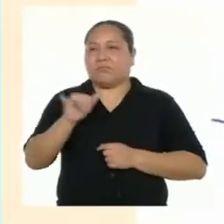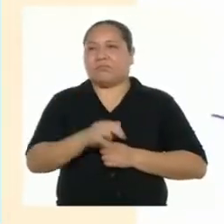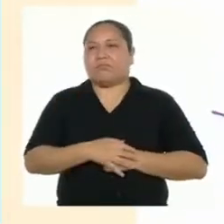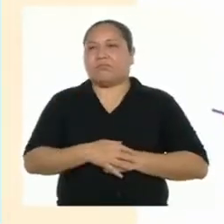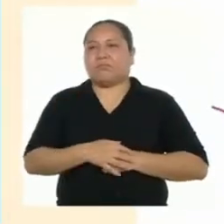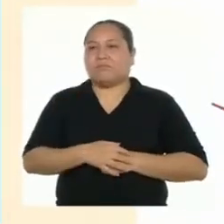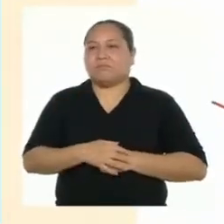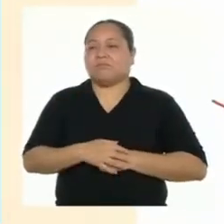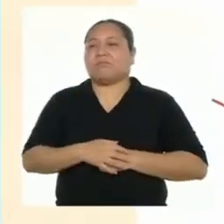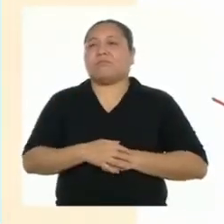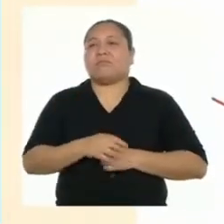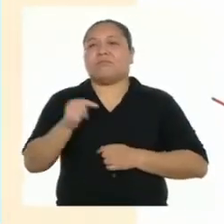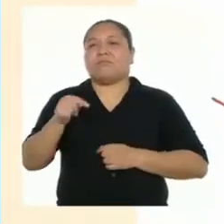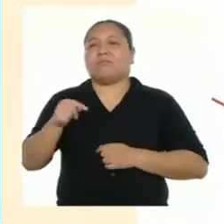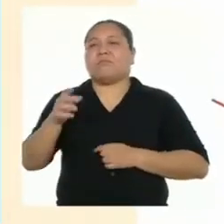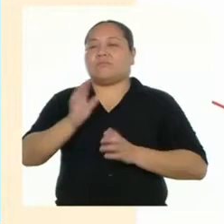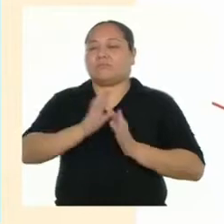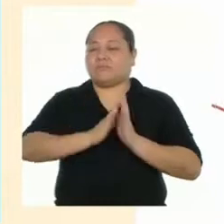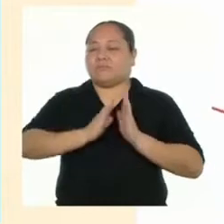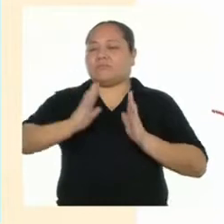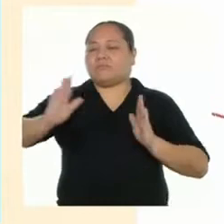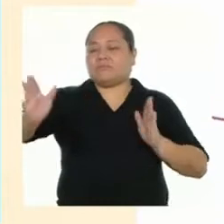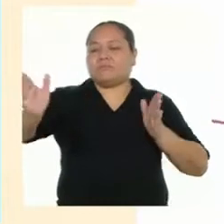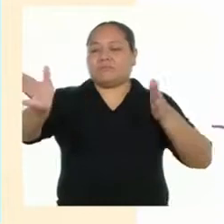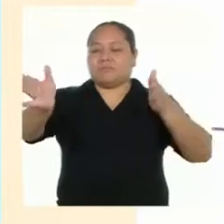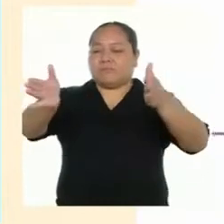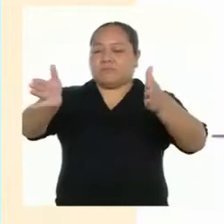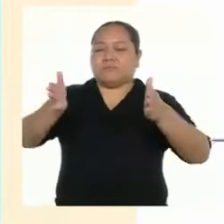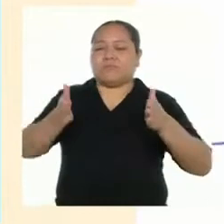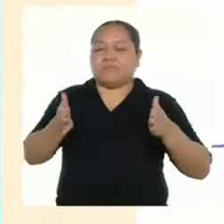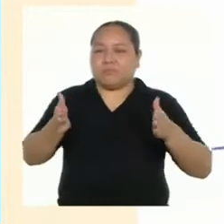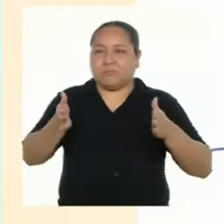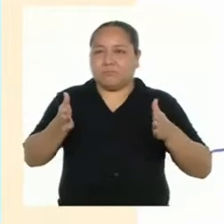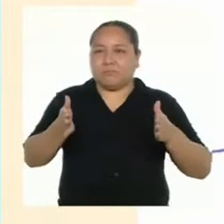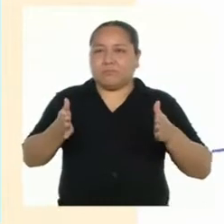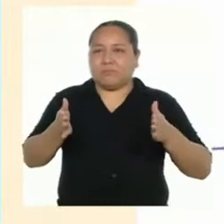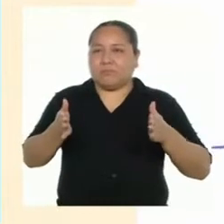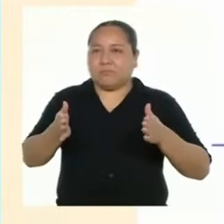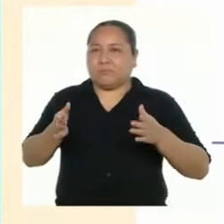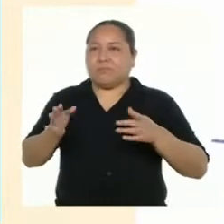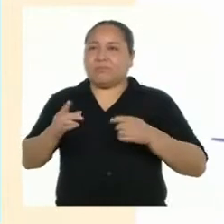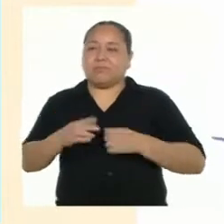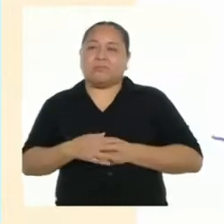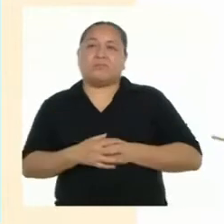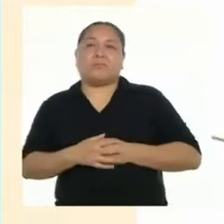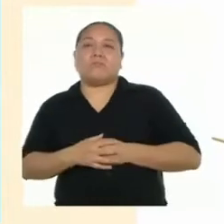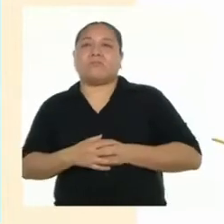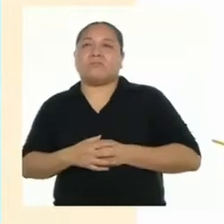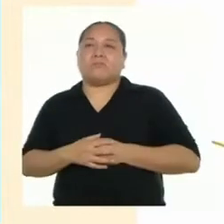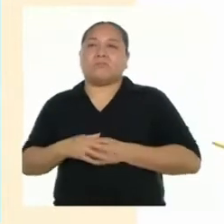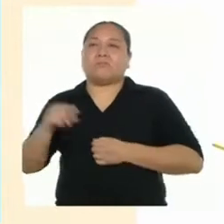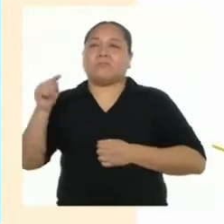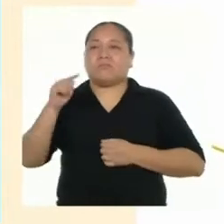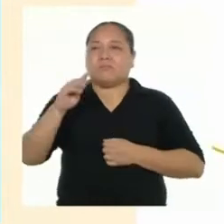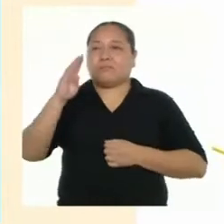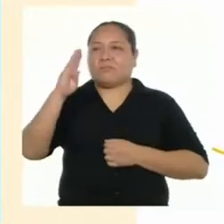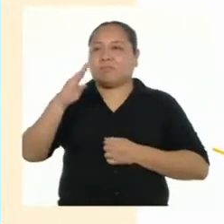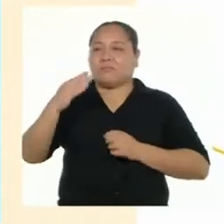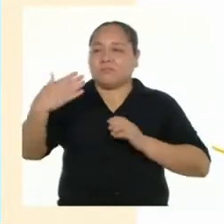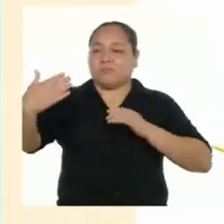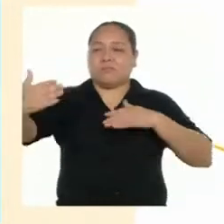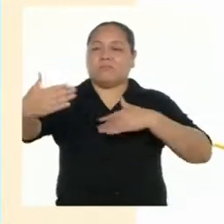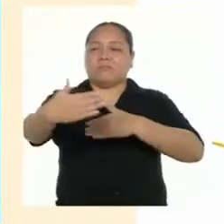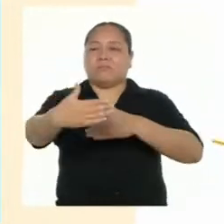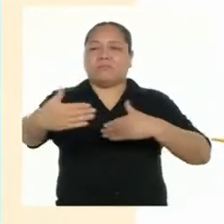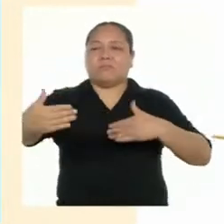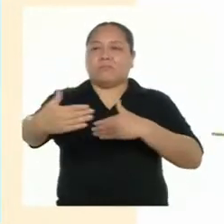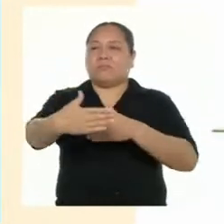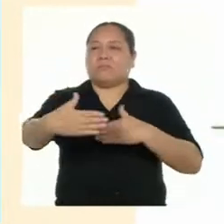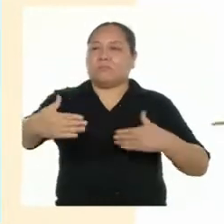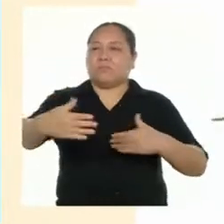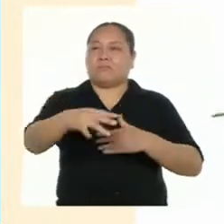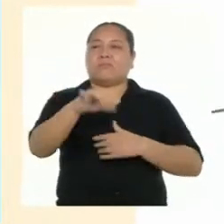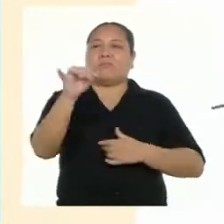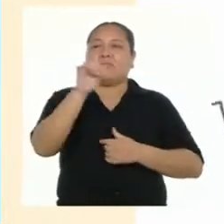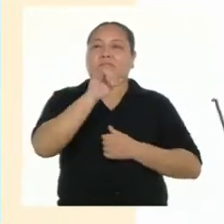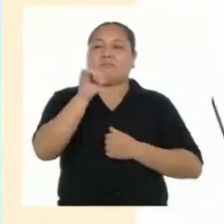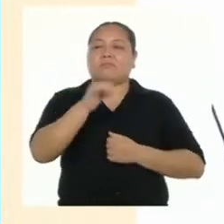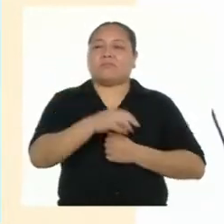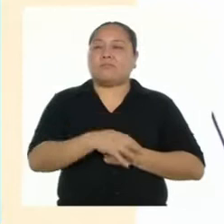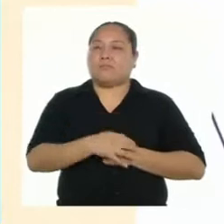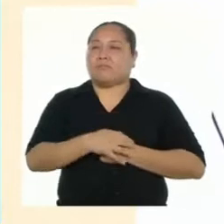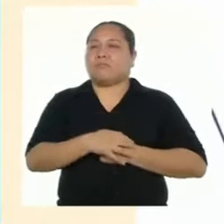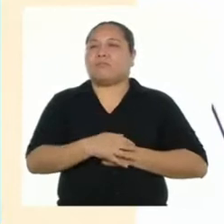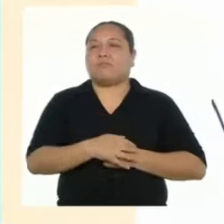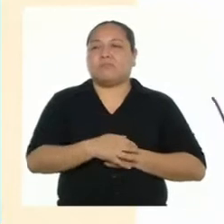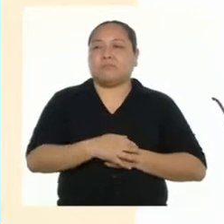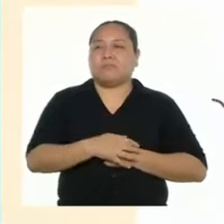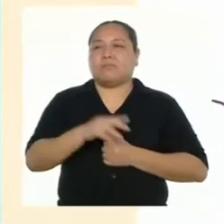iguales y son las caras más grandes del prisma. Los rectángulos con la letra B son iguales y son